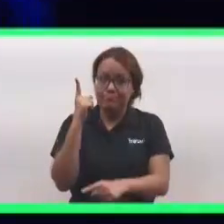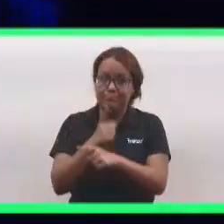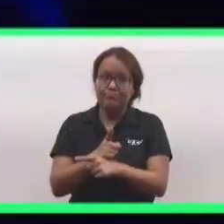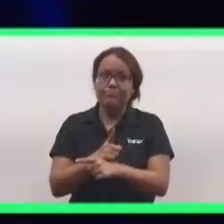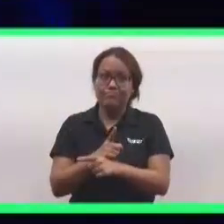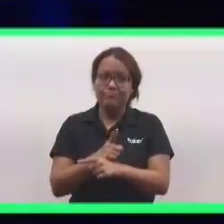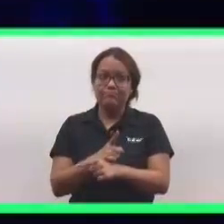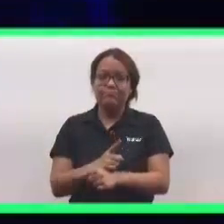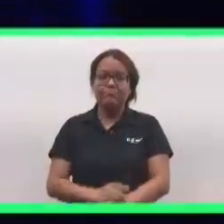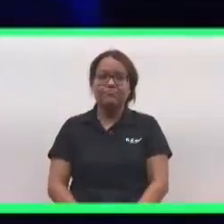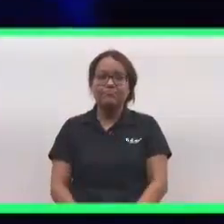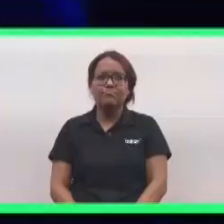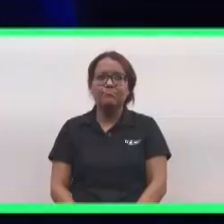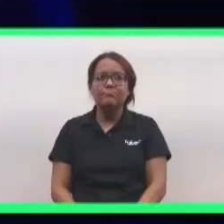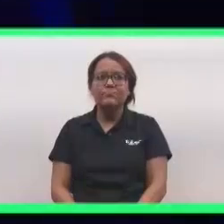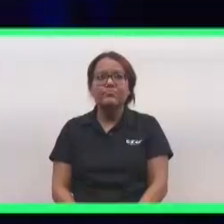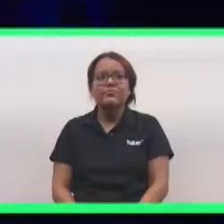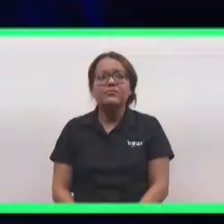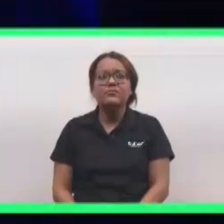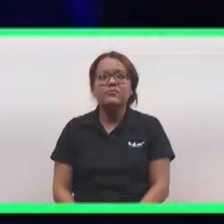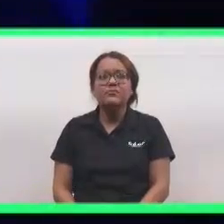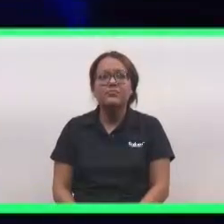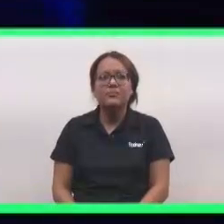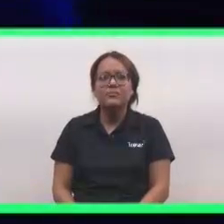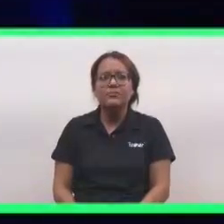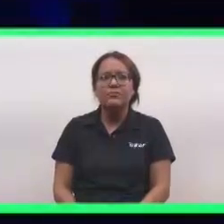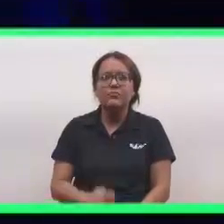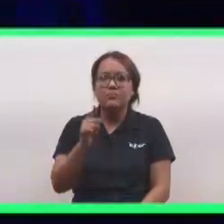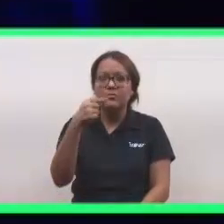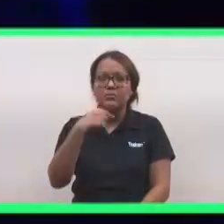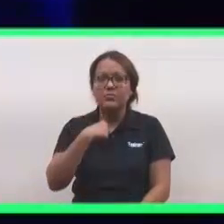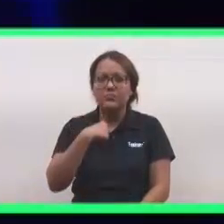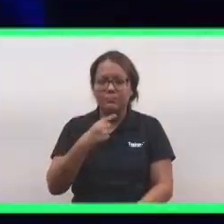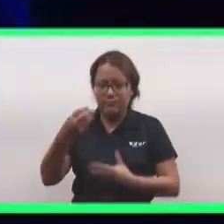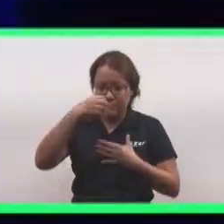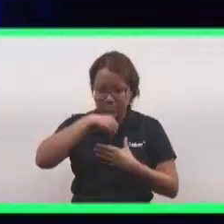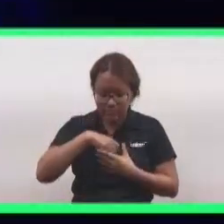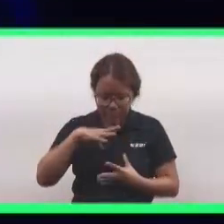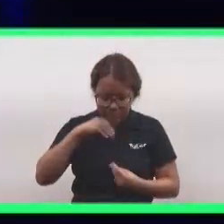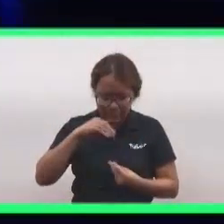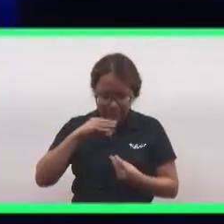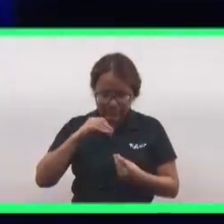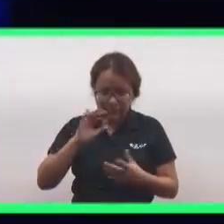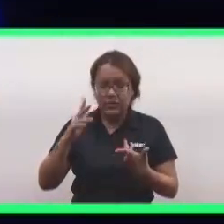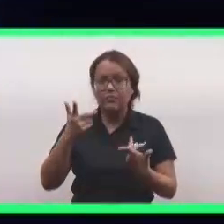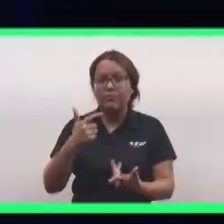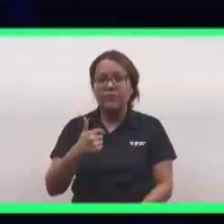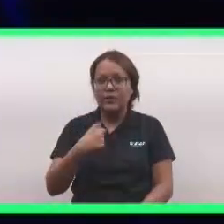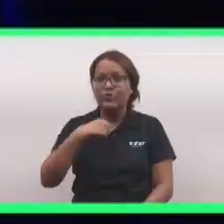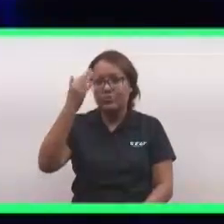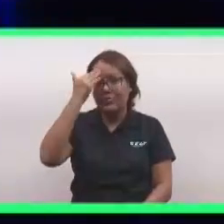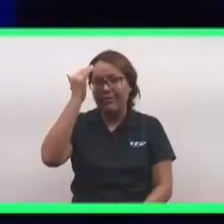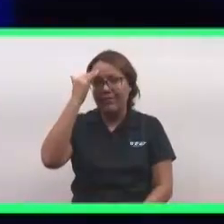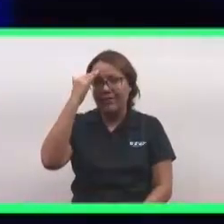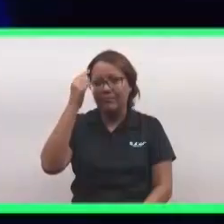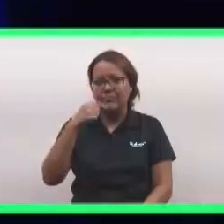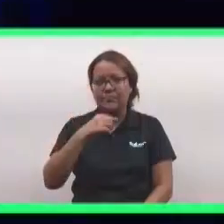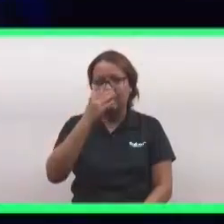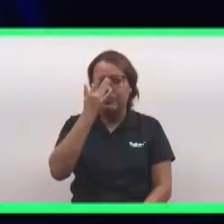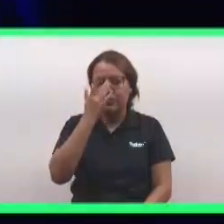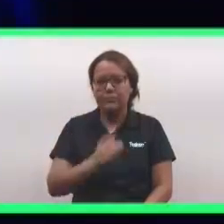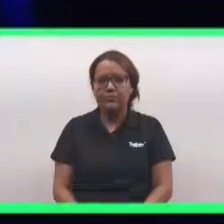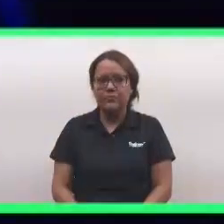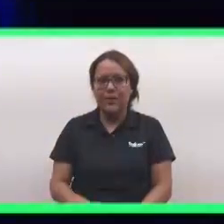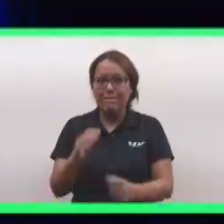cada una de nuestras tribulaciones. Hablemos con nuestro interior para conocer qué nos está afectando. Hablemos con